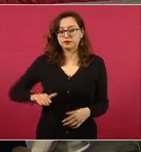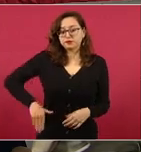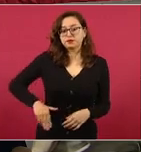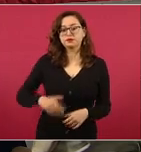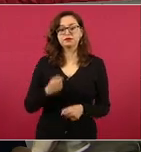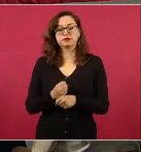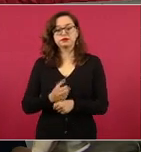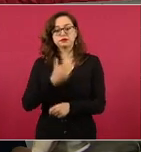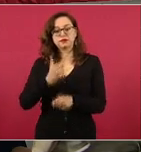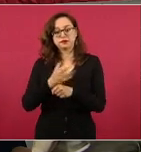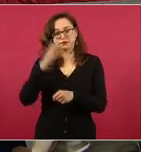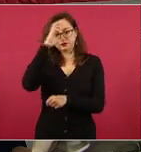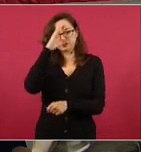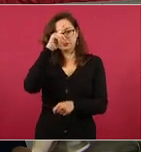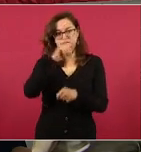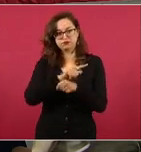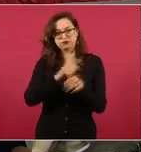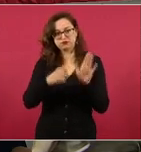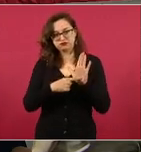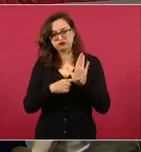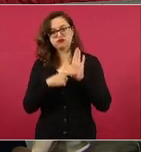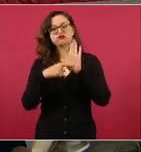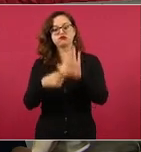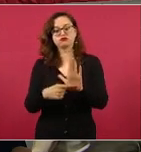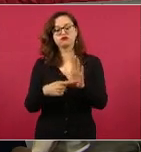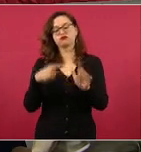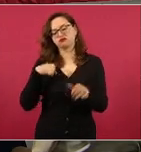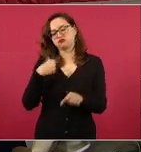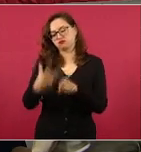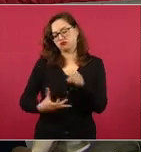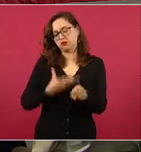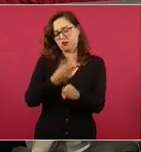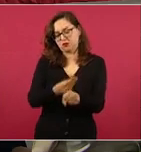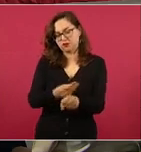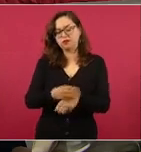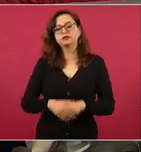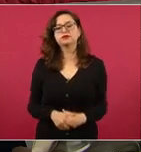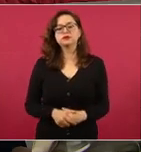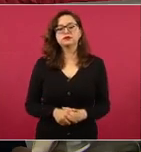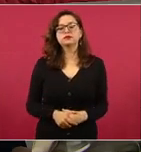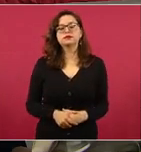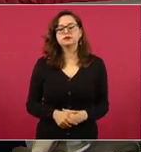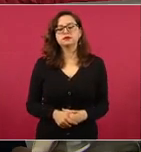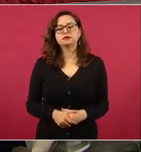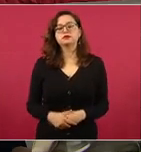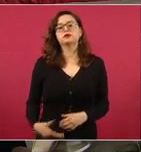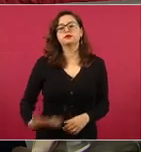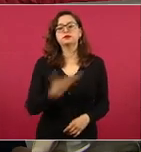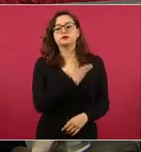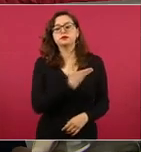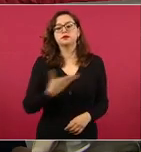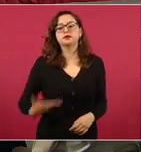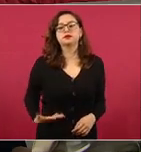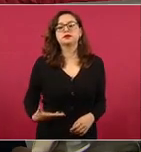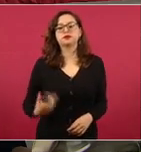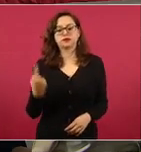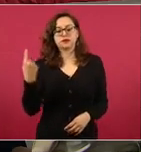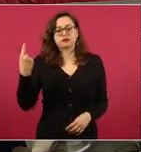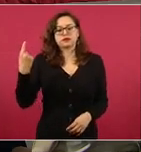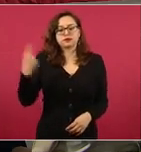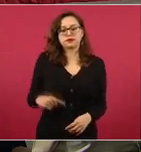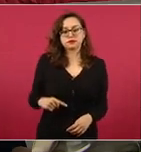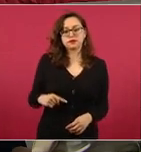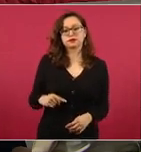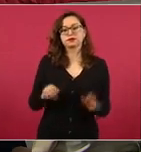Cultura, decir lo siguiente. Bueno, se nos ha instruido por parte del presidente colocar como una prioridad en la